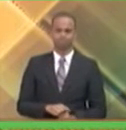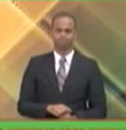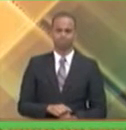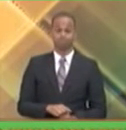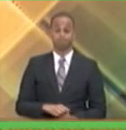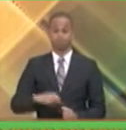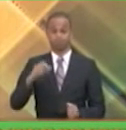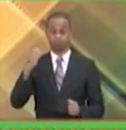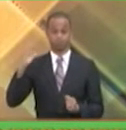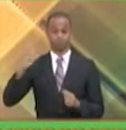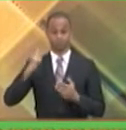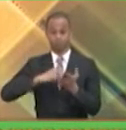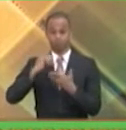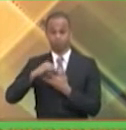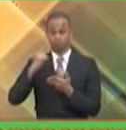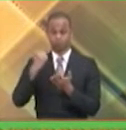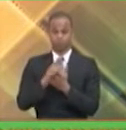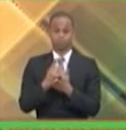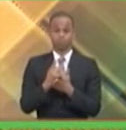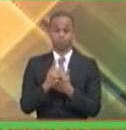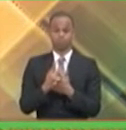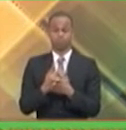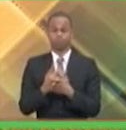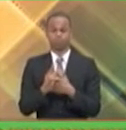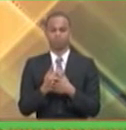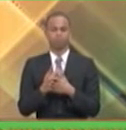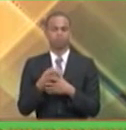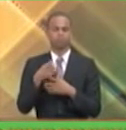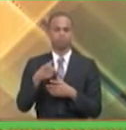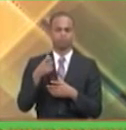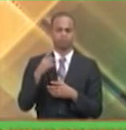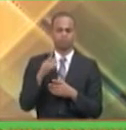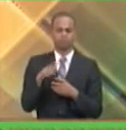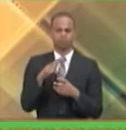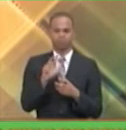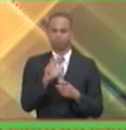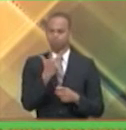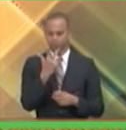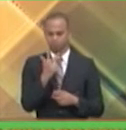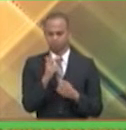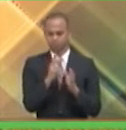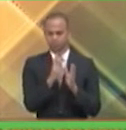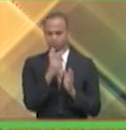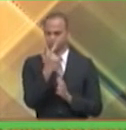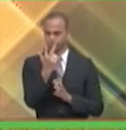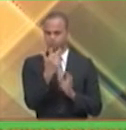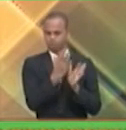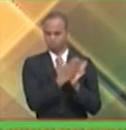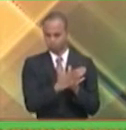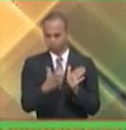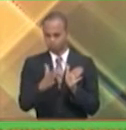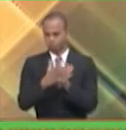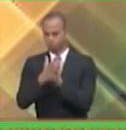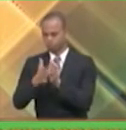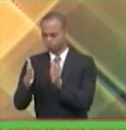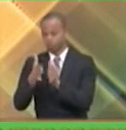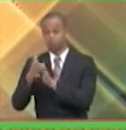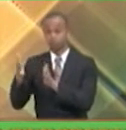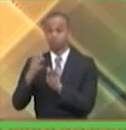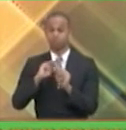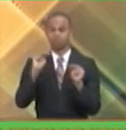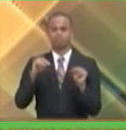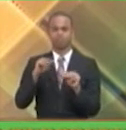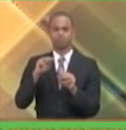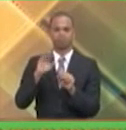se aprobó el proyecto, pues se aprobó en esas tres etapas y el ministerio pues tiene la responsabilidad de